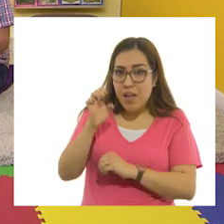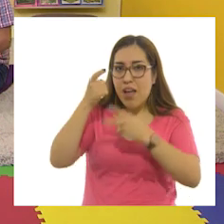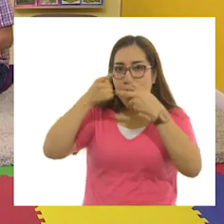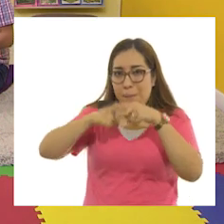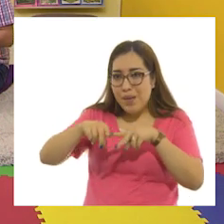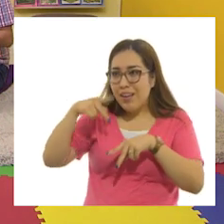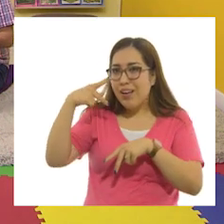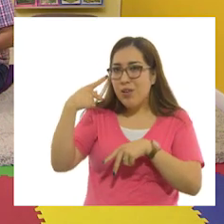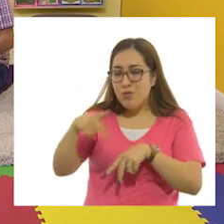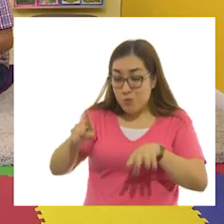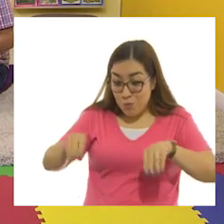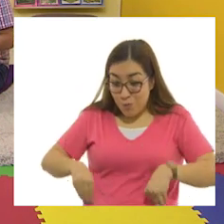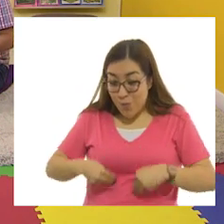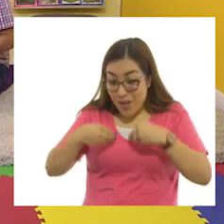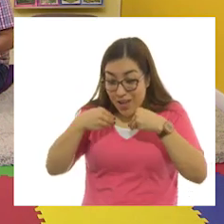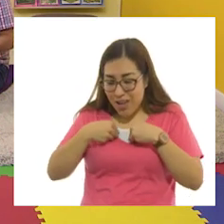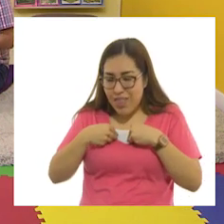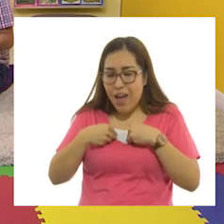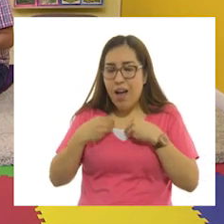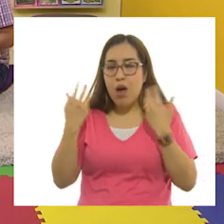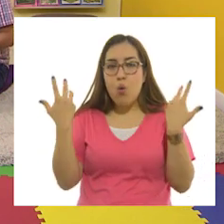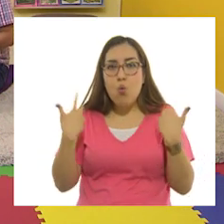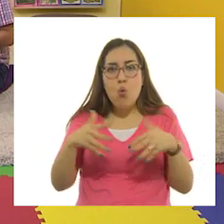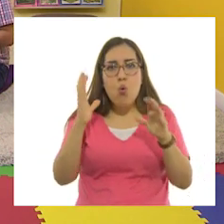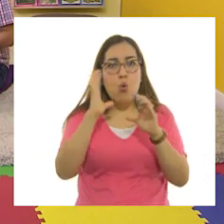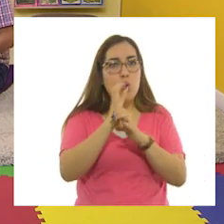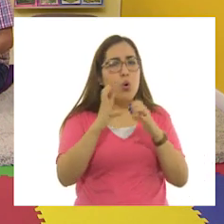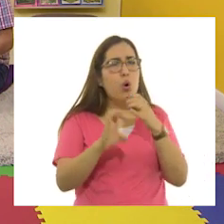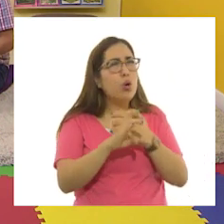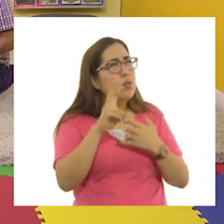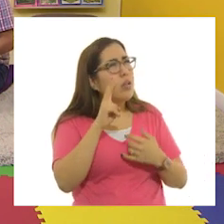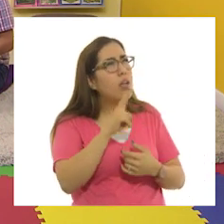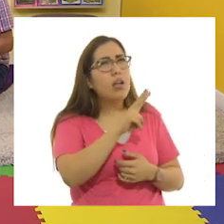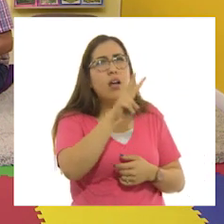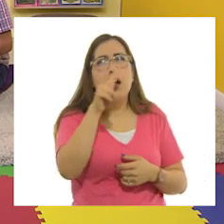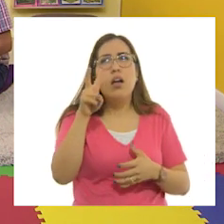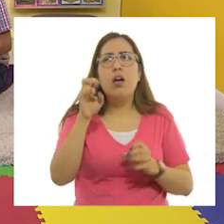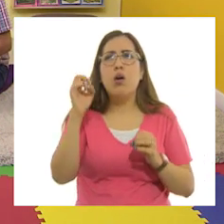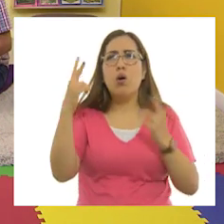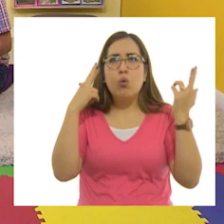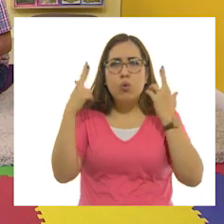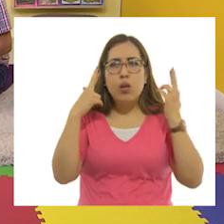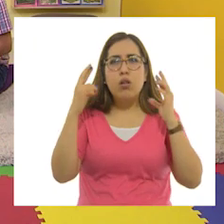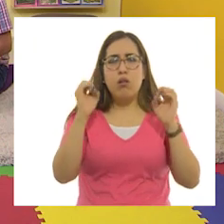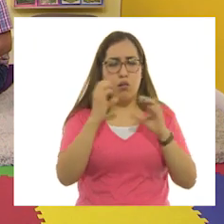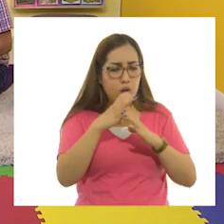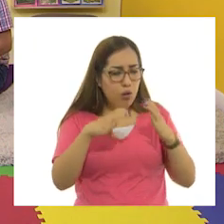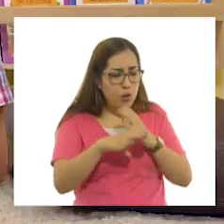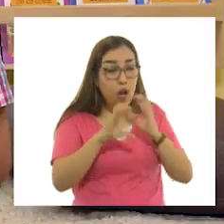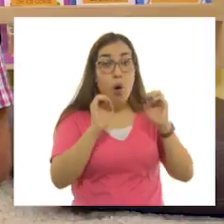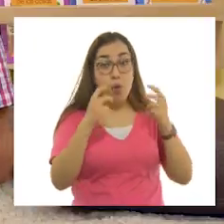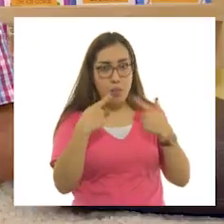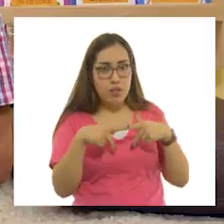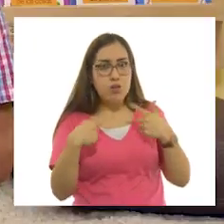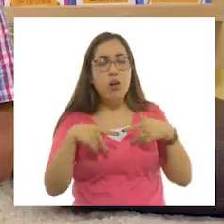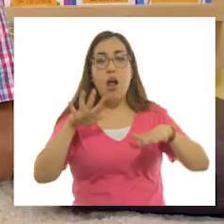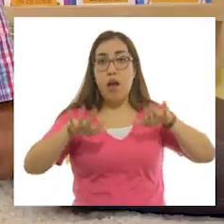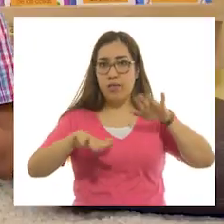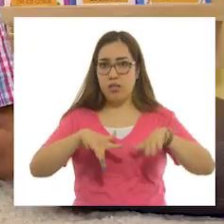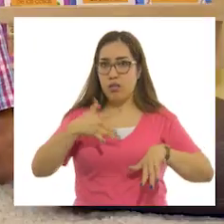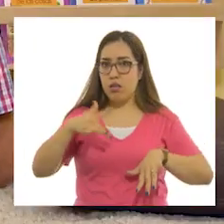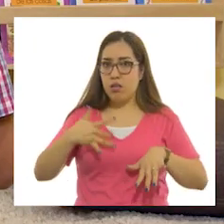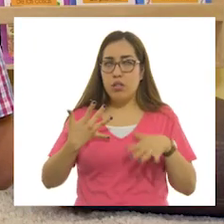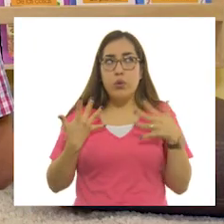por el mundo hay muchísimos objetos sonidos y hasta personas que pueden hacerlo sentir asustados en ocasiones